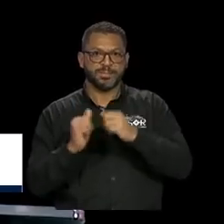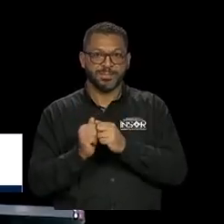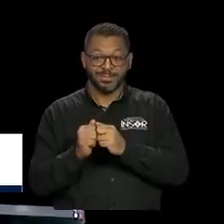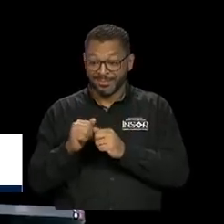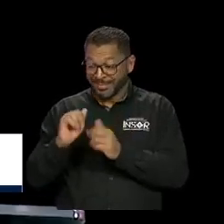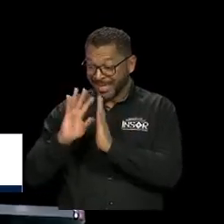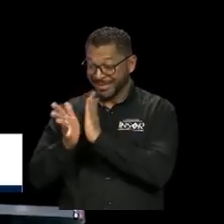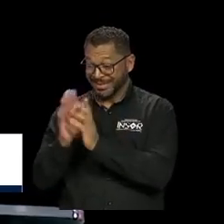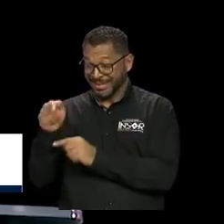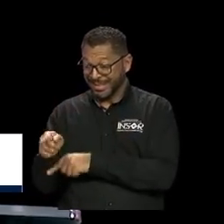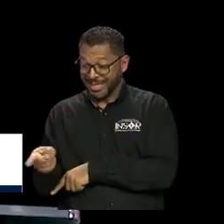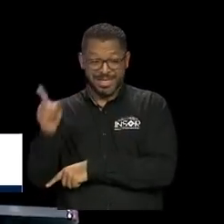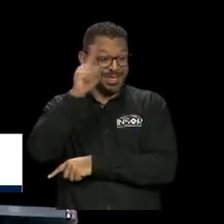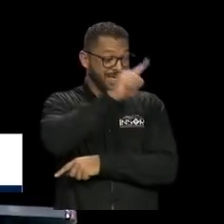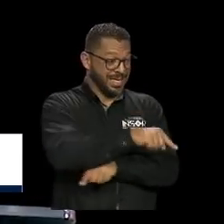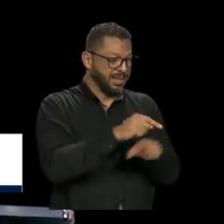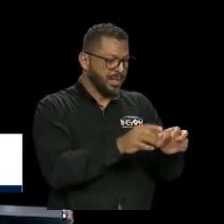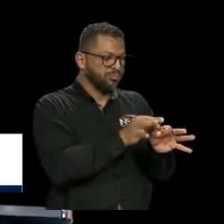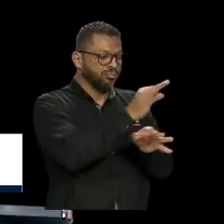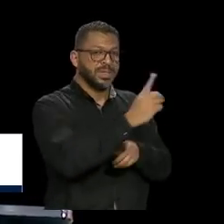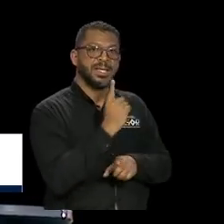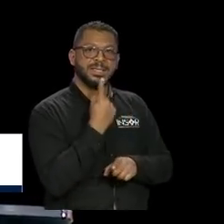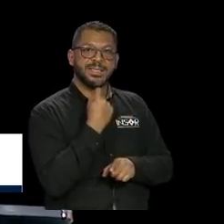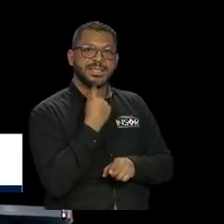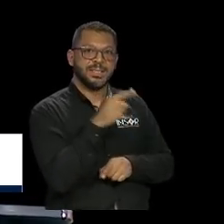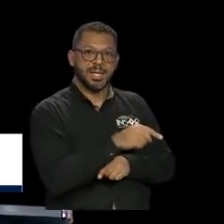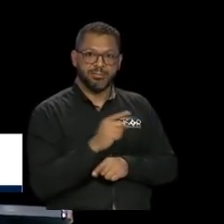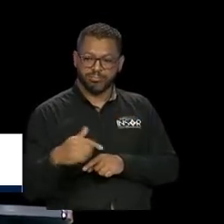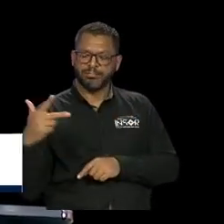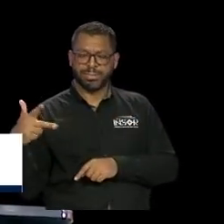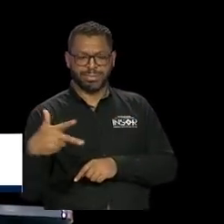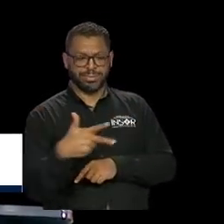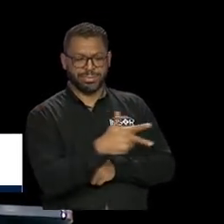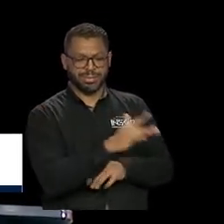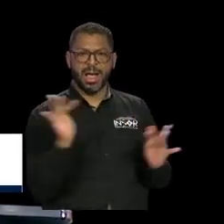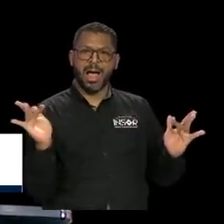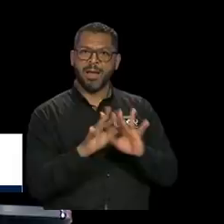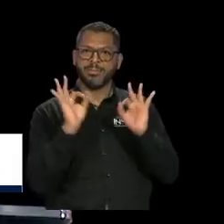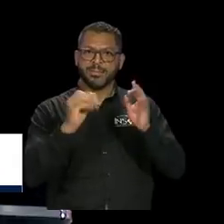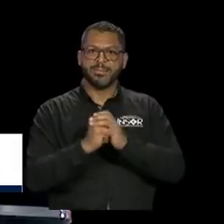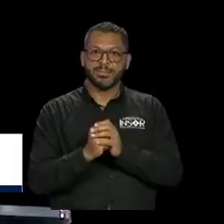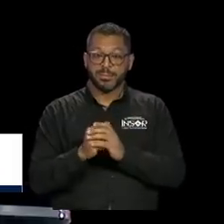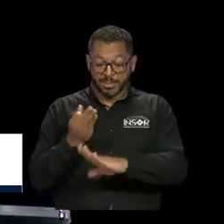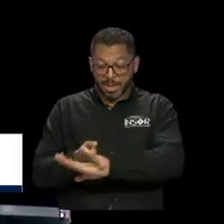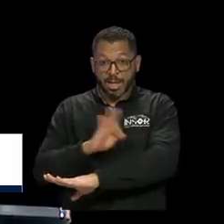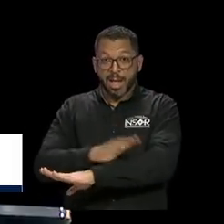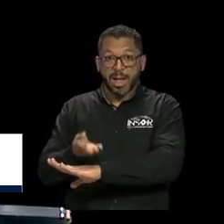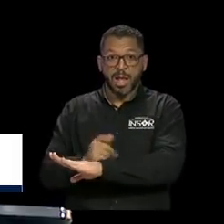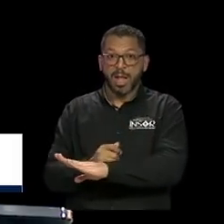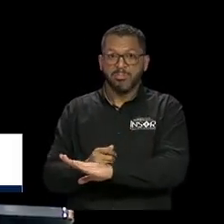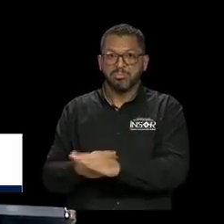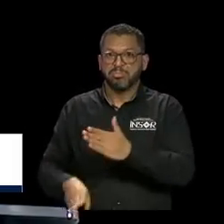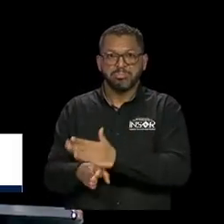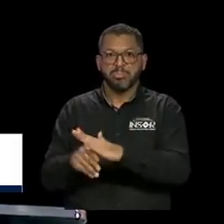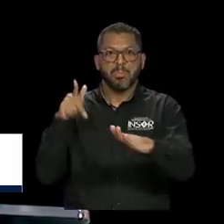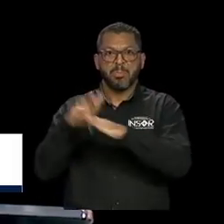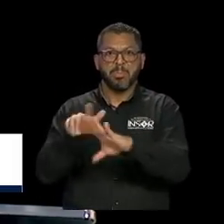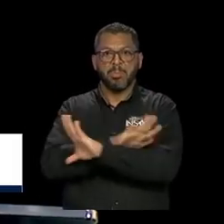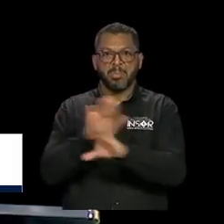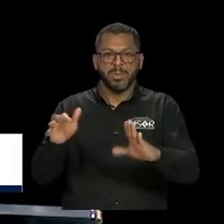de bogotá con zipaquira y el alcalde peñalosa lo suspendió esos proyectos deben ser